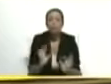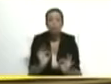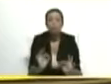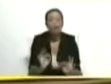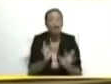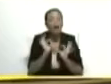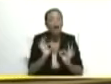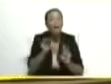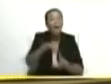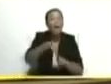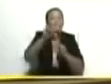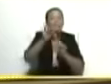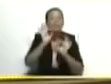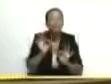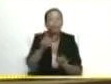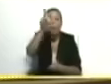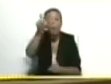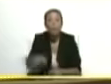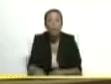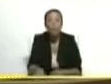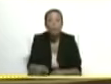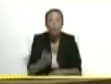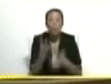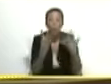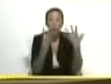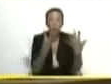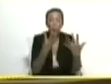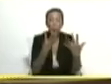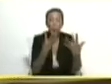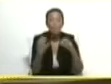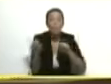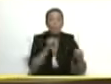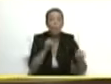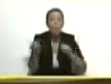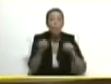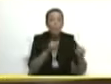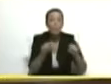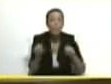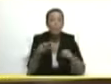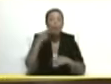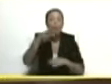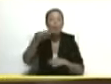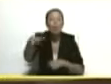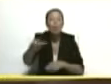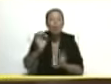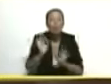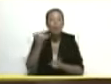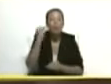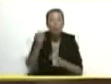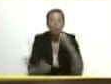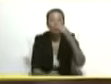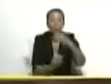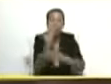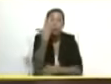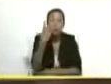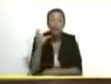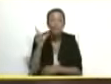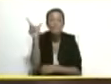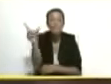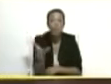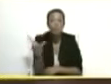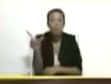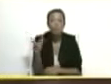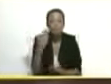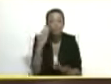muy especial a los 9 movimientos y partidos políticos del Gran Polo